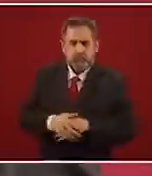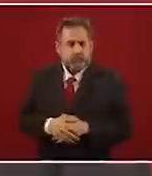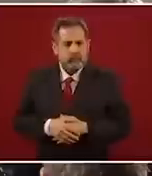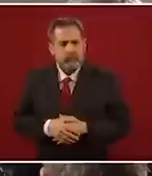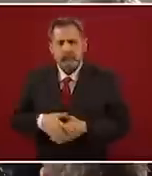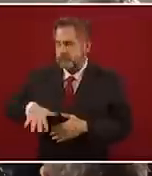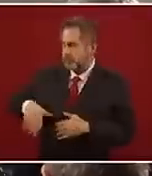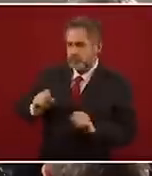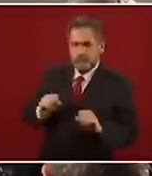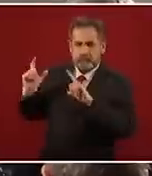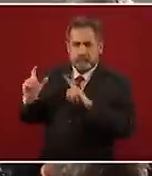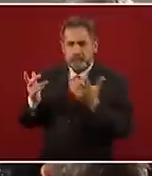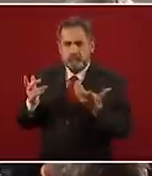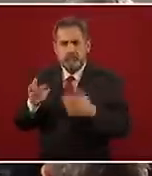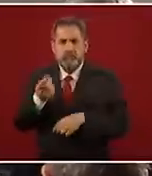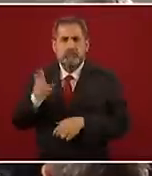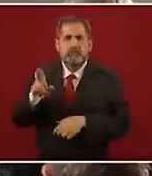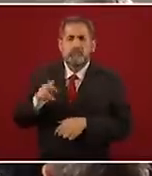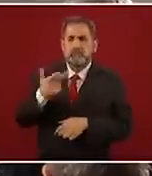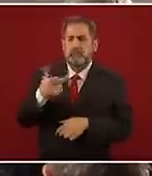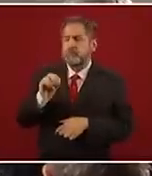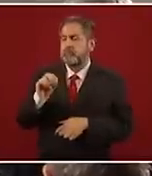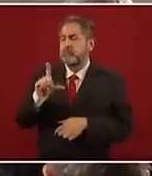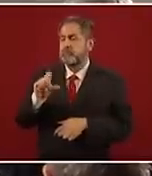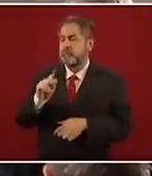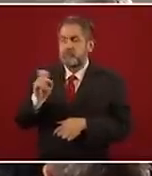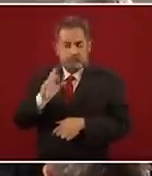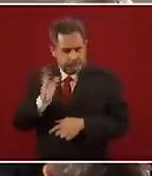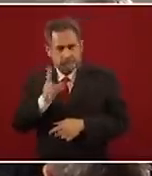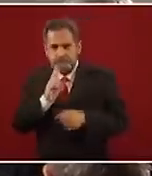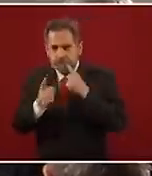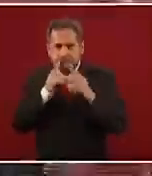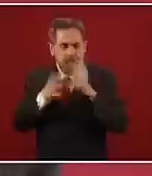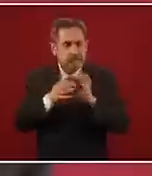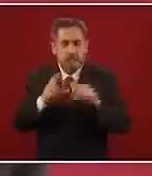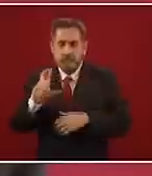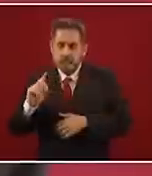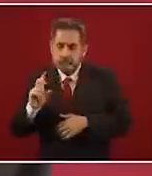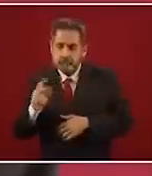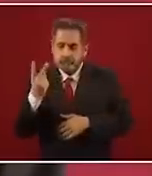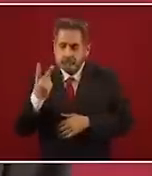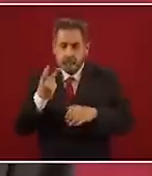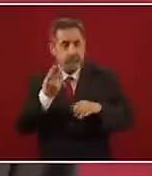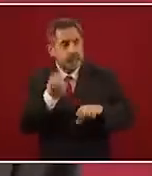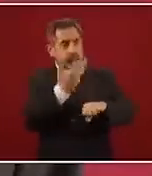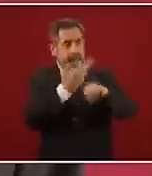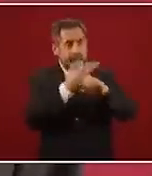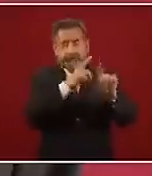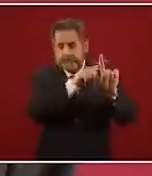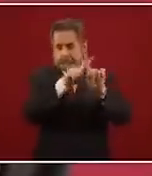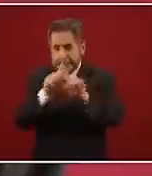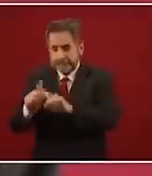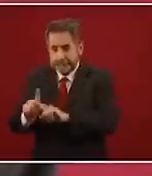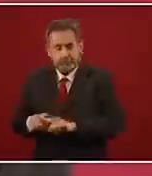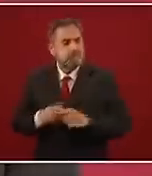vieron hoy, lo que presentó el doctor Hugo López-Gatell es que hemos hablado con los 32 secretarios de salud, hemos